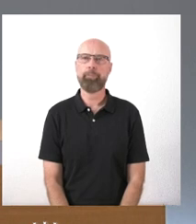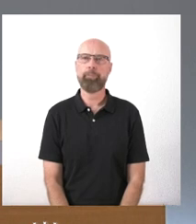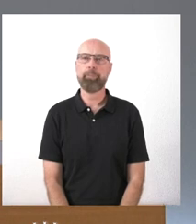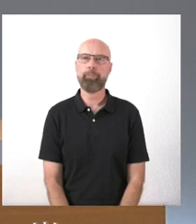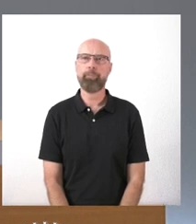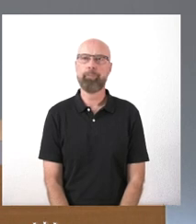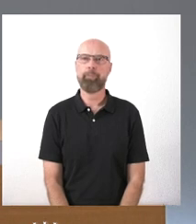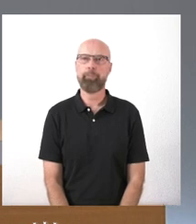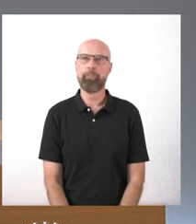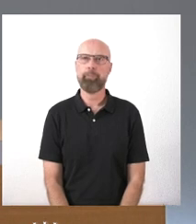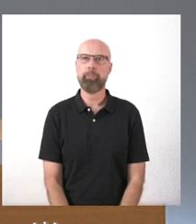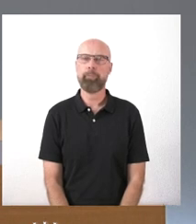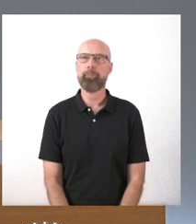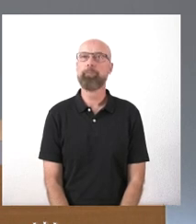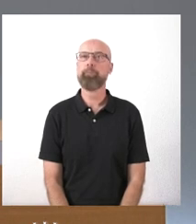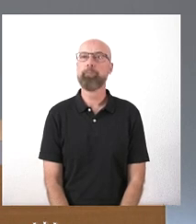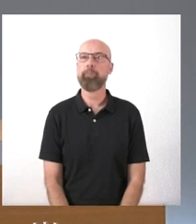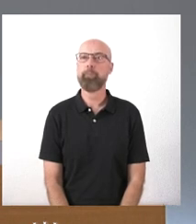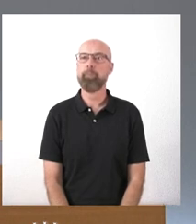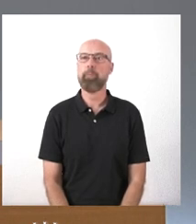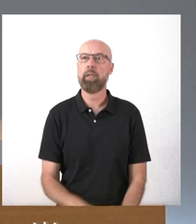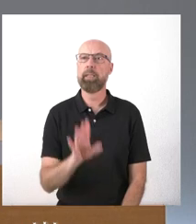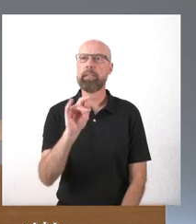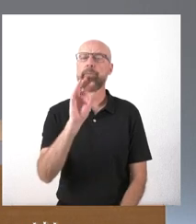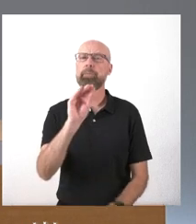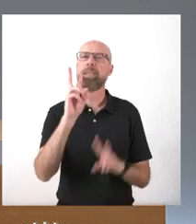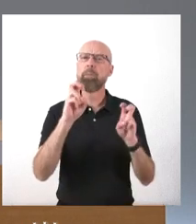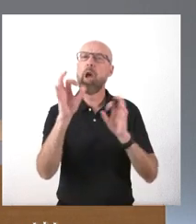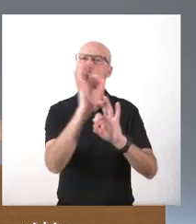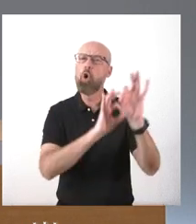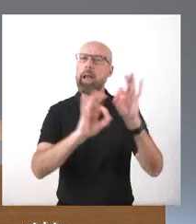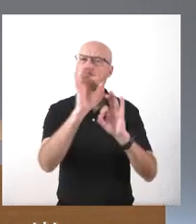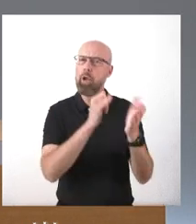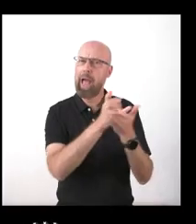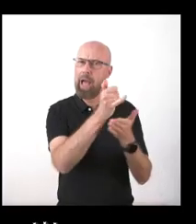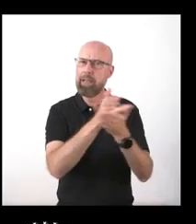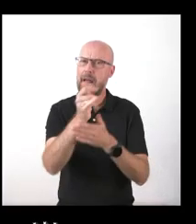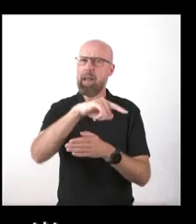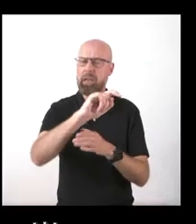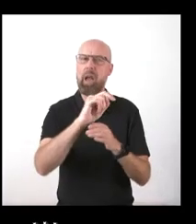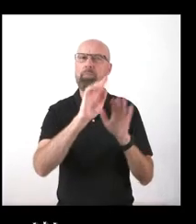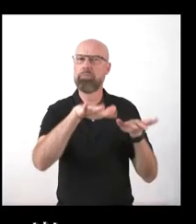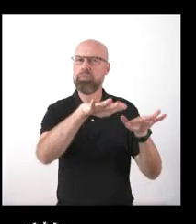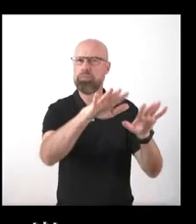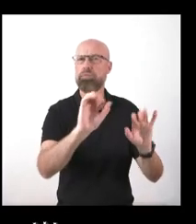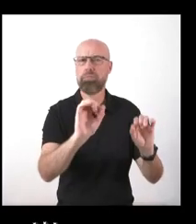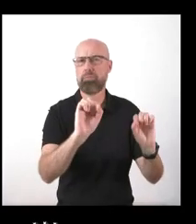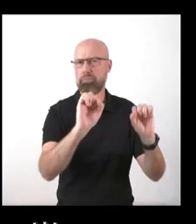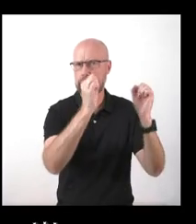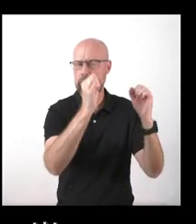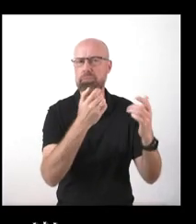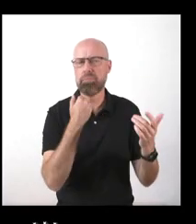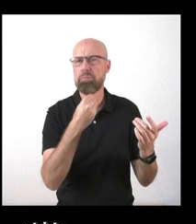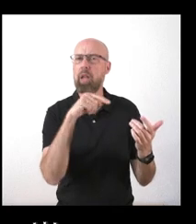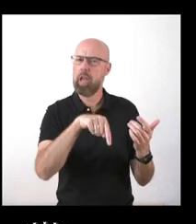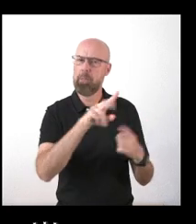Sí bueno los las organizaciones agrarias se están manifestando actualmente en Valladolid no sé qué mensaje les puede trasladar de